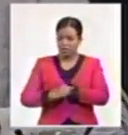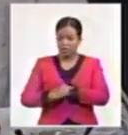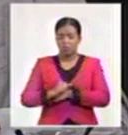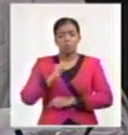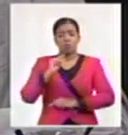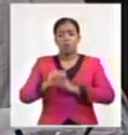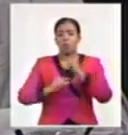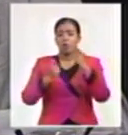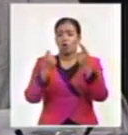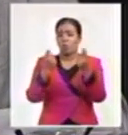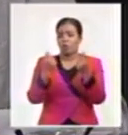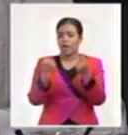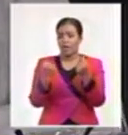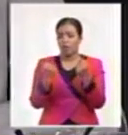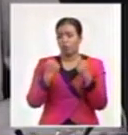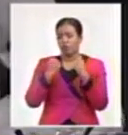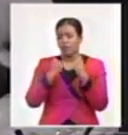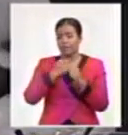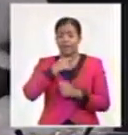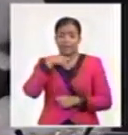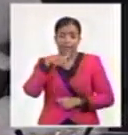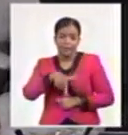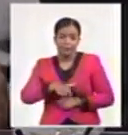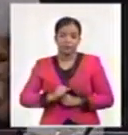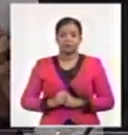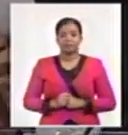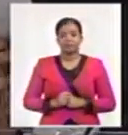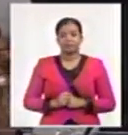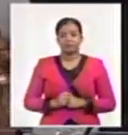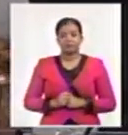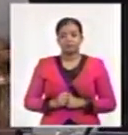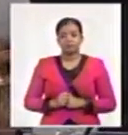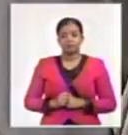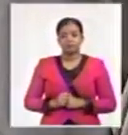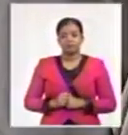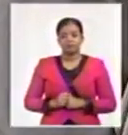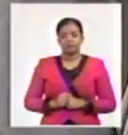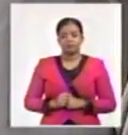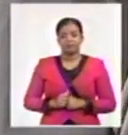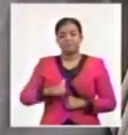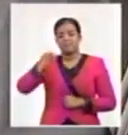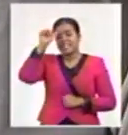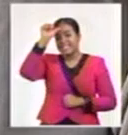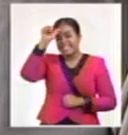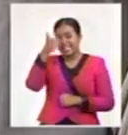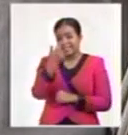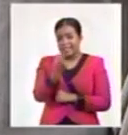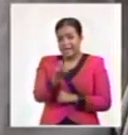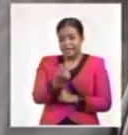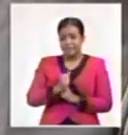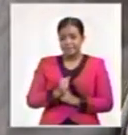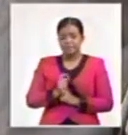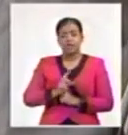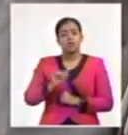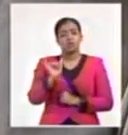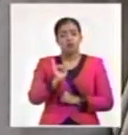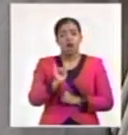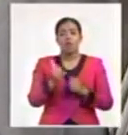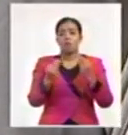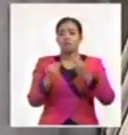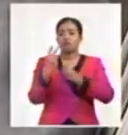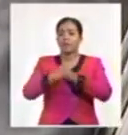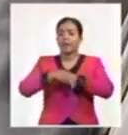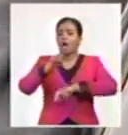Por ejemplo, estoy pensando en la rupia india. Ya hay varios países que tienen acuerdos con la India